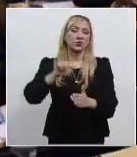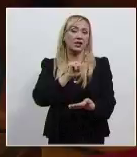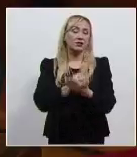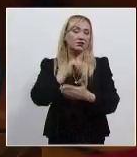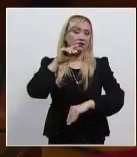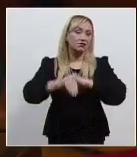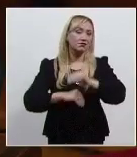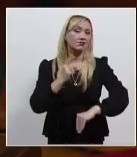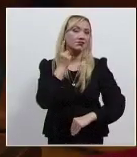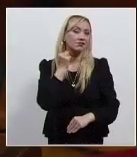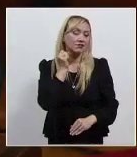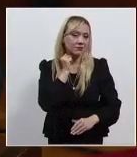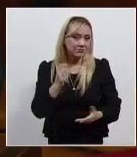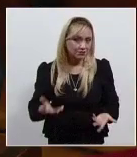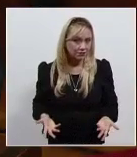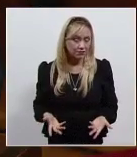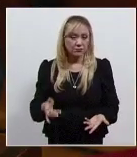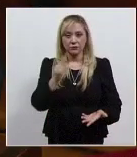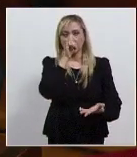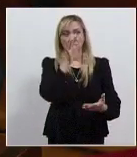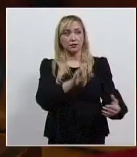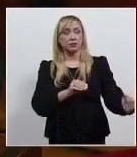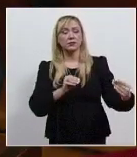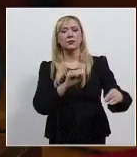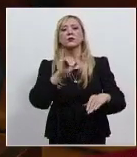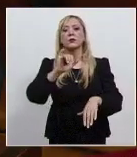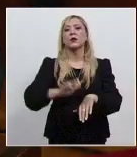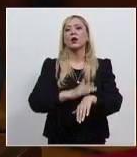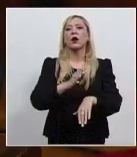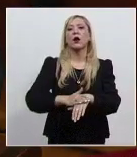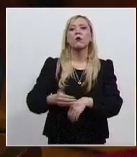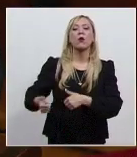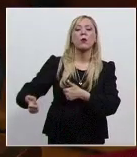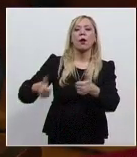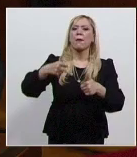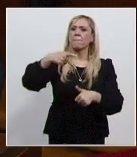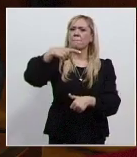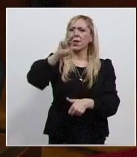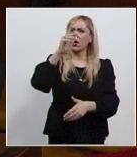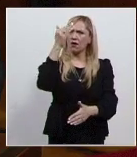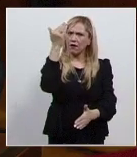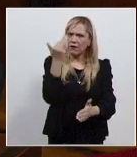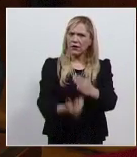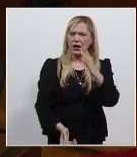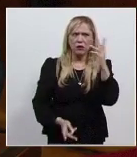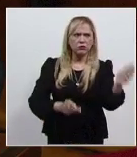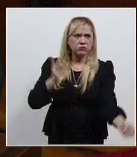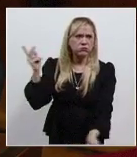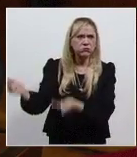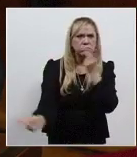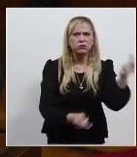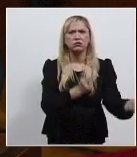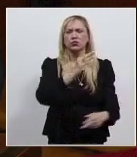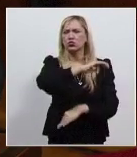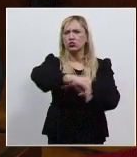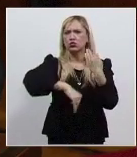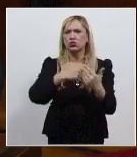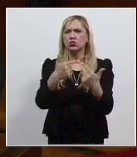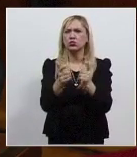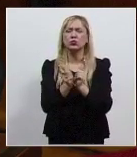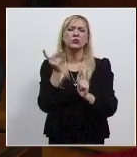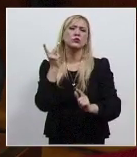Se aduce que el decreto impugnado fue aprobado en transgresión al principio de deliberación democrática, ya que se